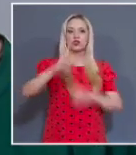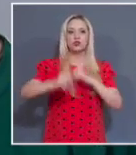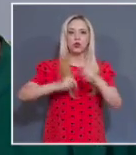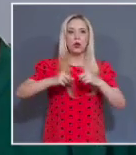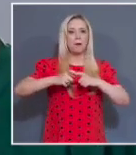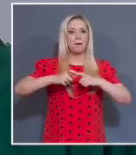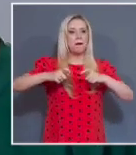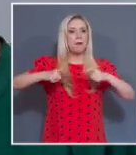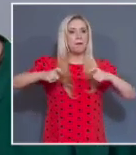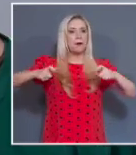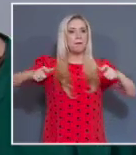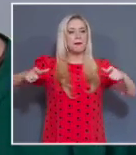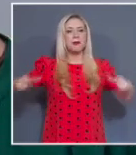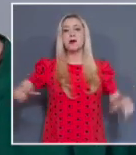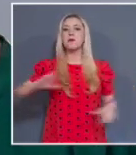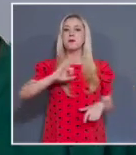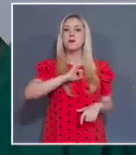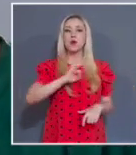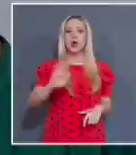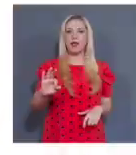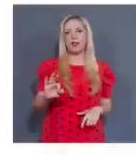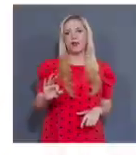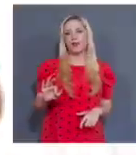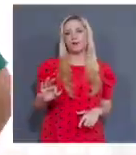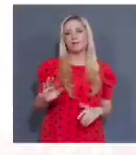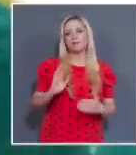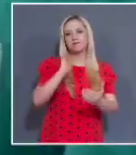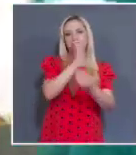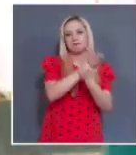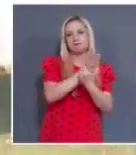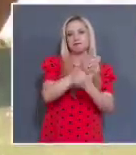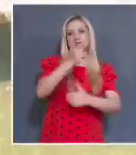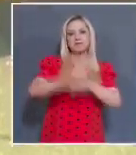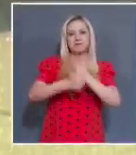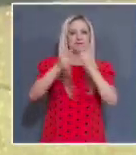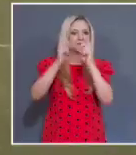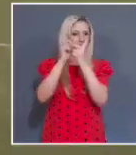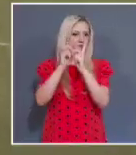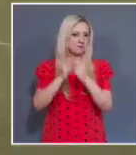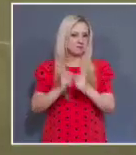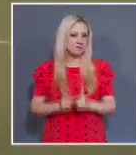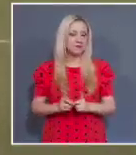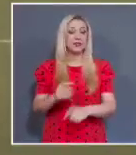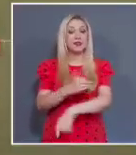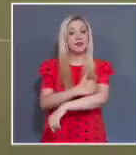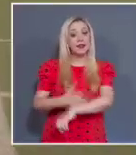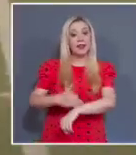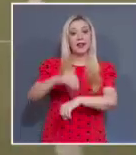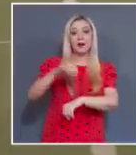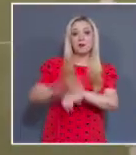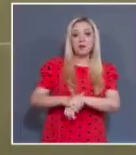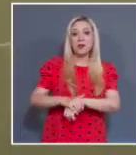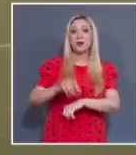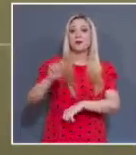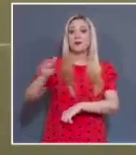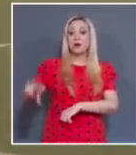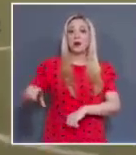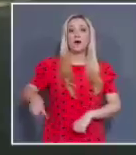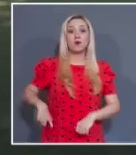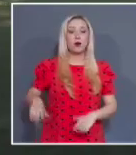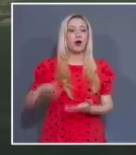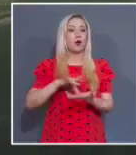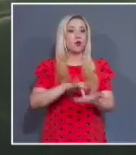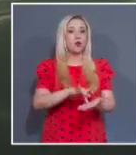pues puedan asistir a distintas competencias. Con el apoyo de familiares, amigos y autoridades, ha logrado representar a nuestro